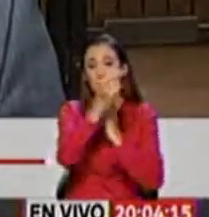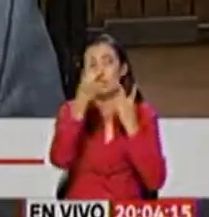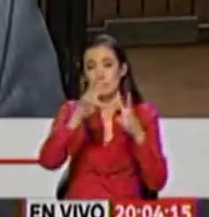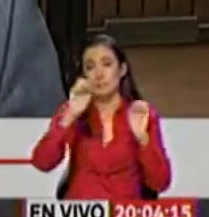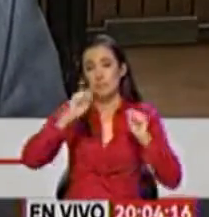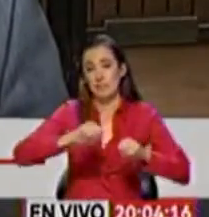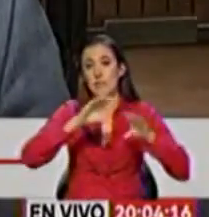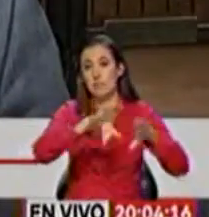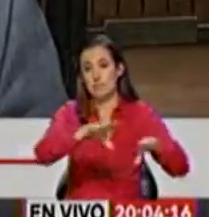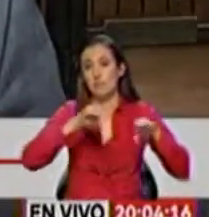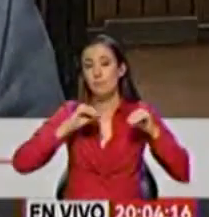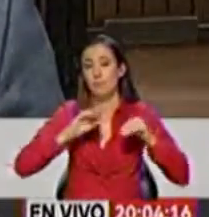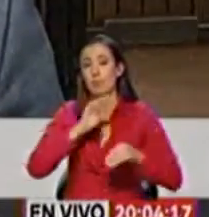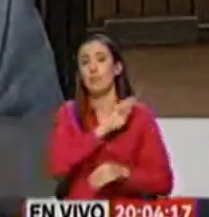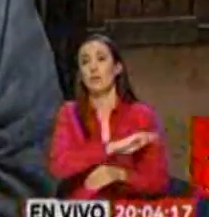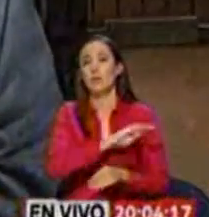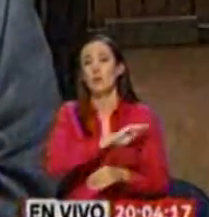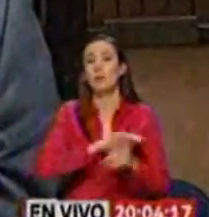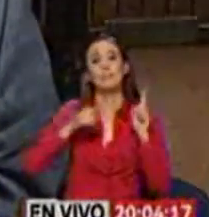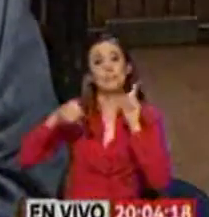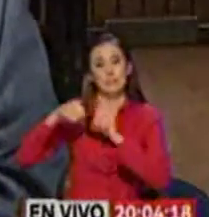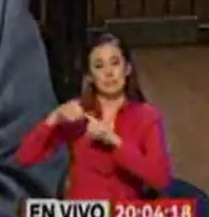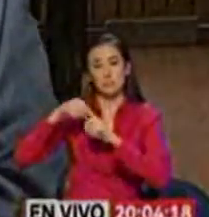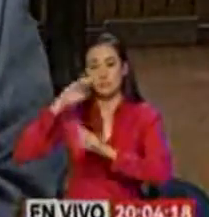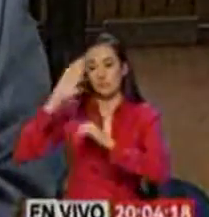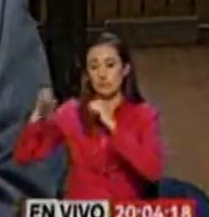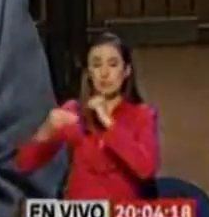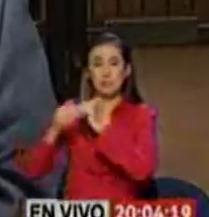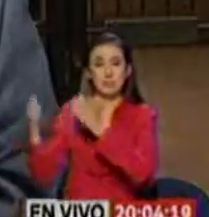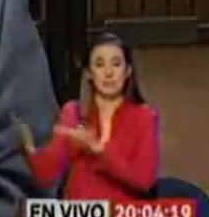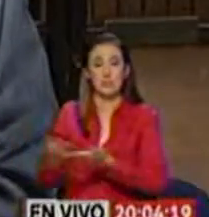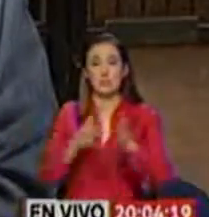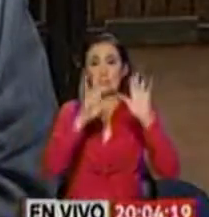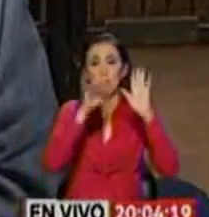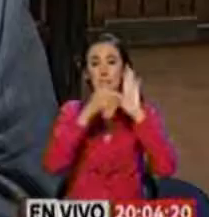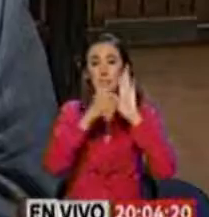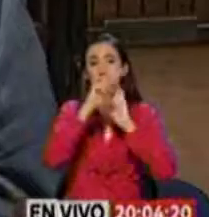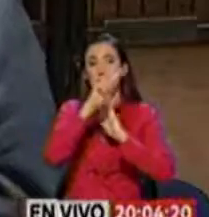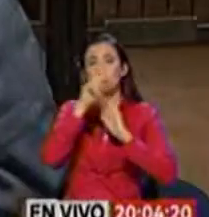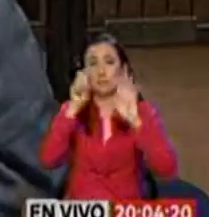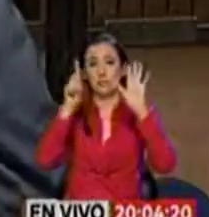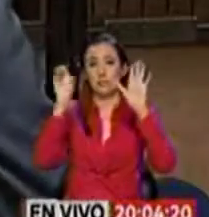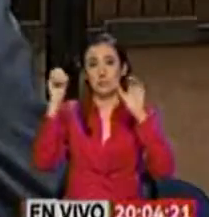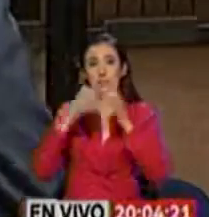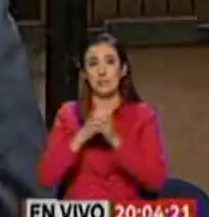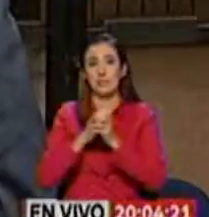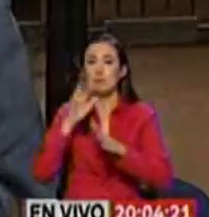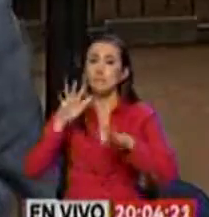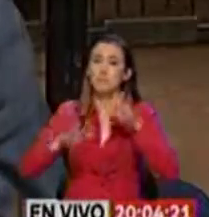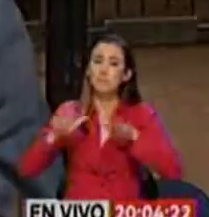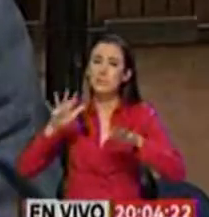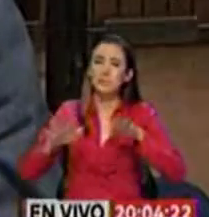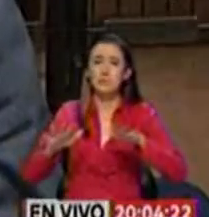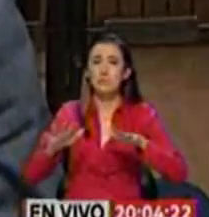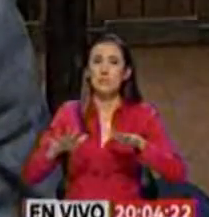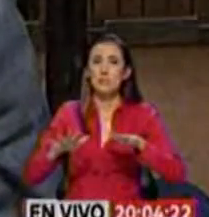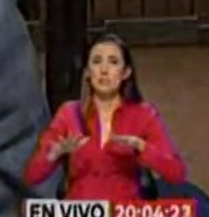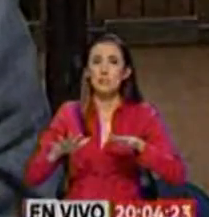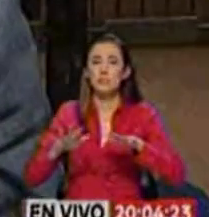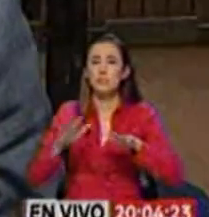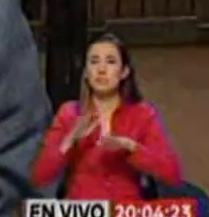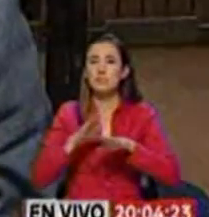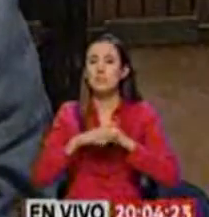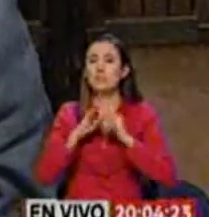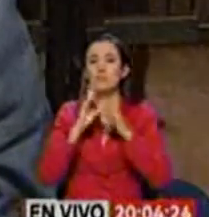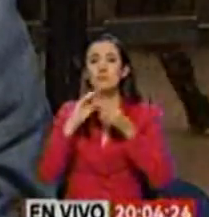Agencia Metropolitana en que se incluirían o se sumarían a los 10.260, es decir, tendríamos alrededor de